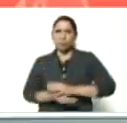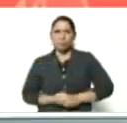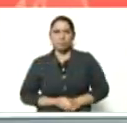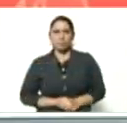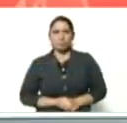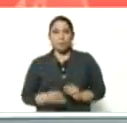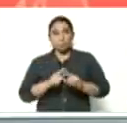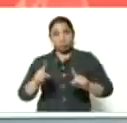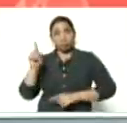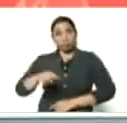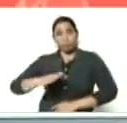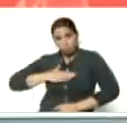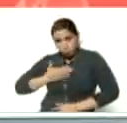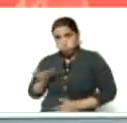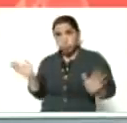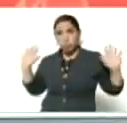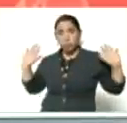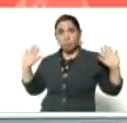Pero también puedo decir,